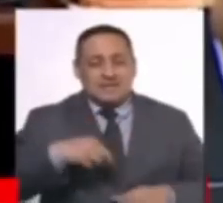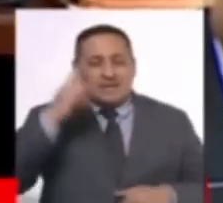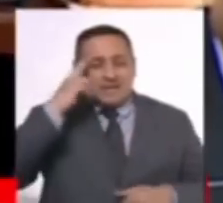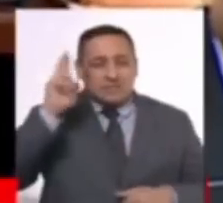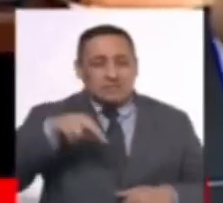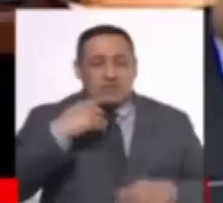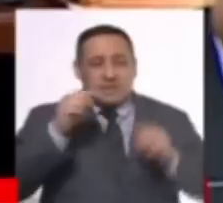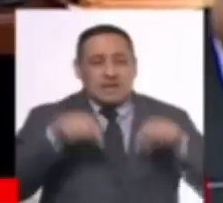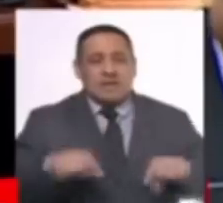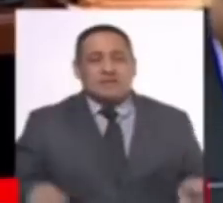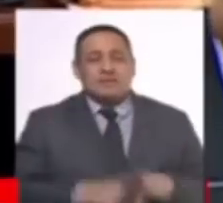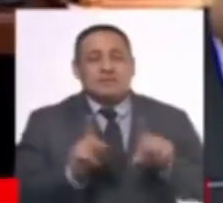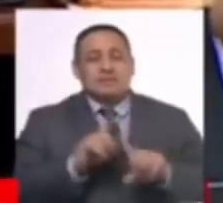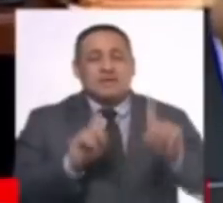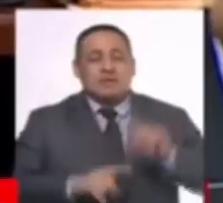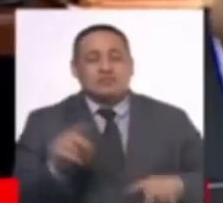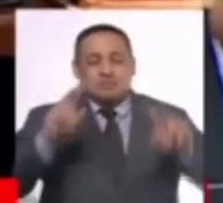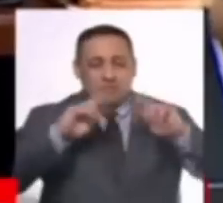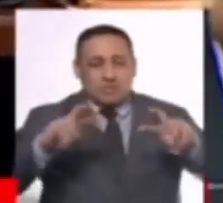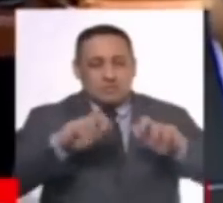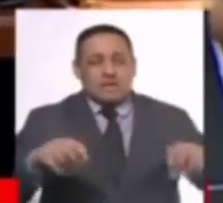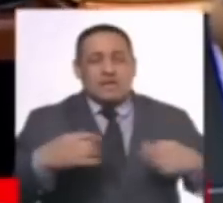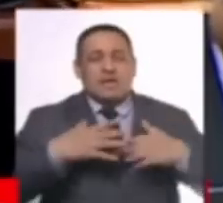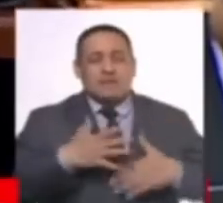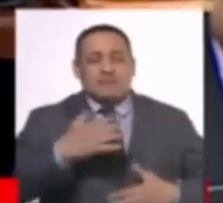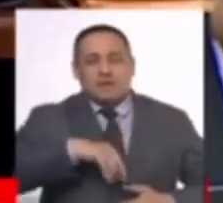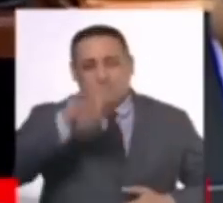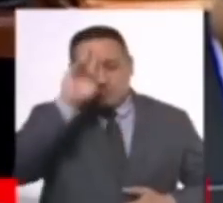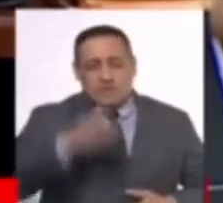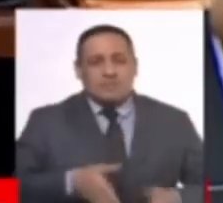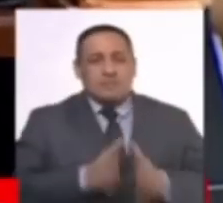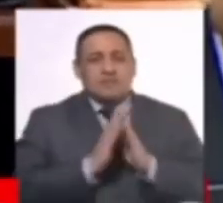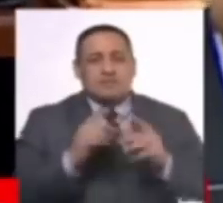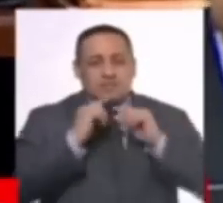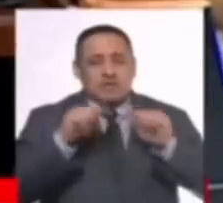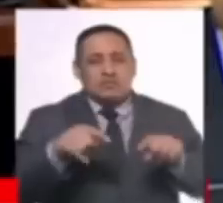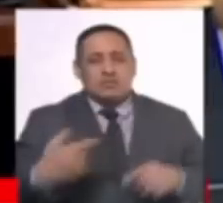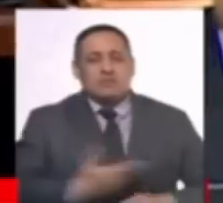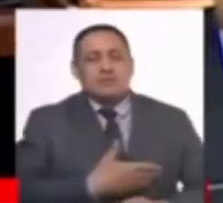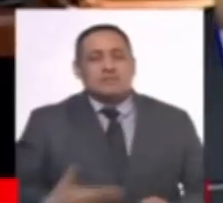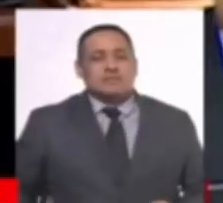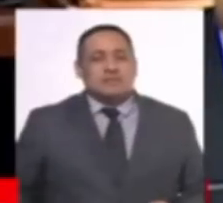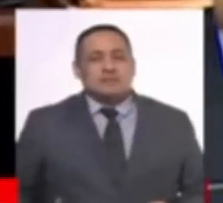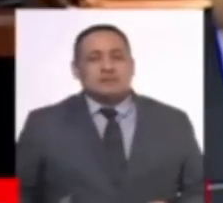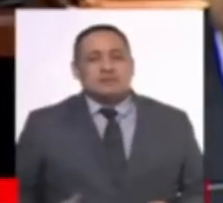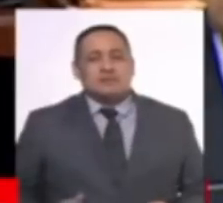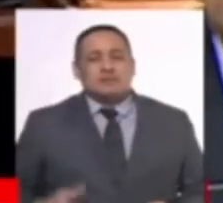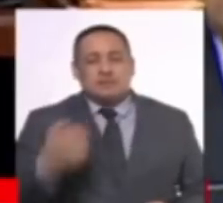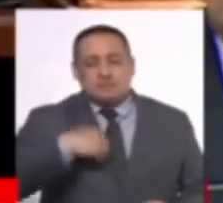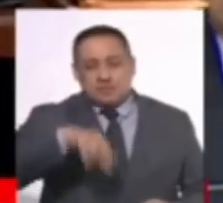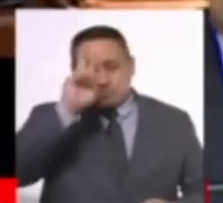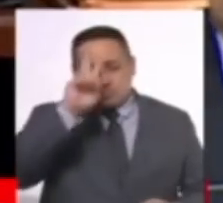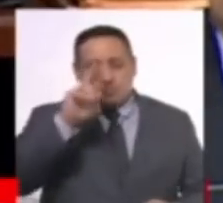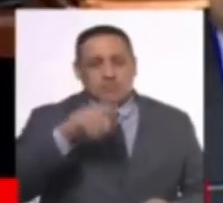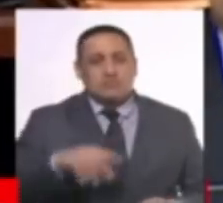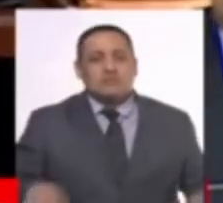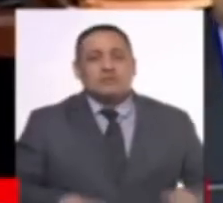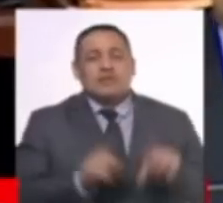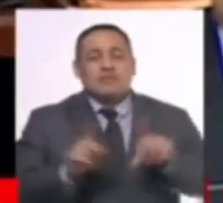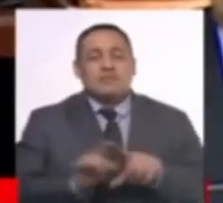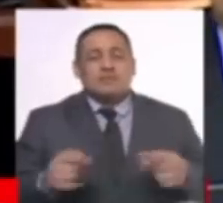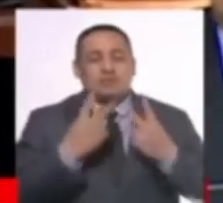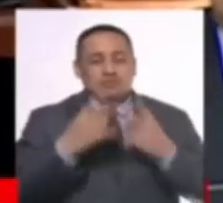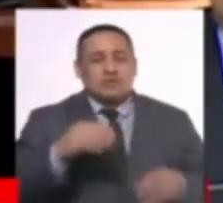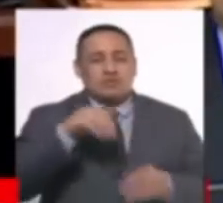la que acá, es algo que se puede revisar, en nuestro país le exigimos esto al presidente de la República. Vamos